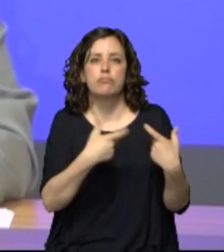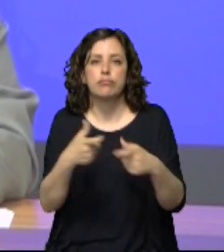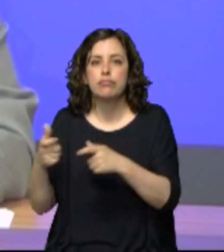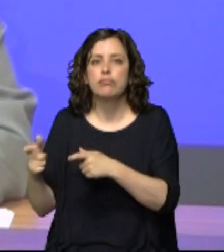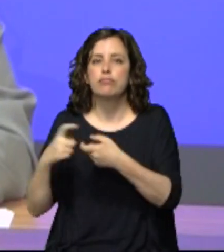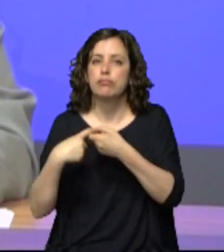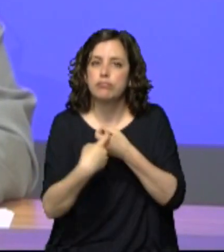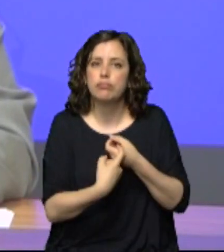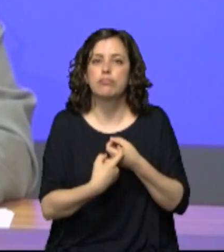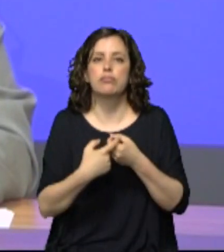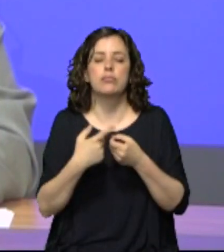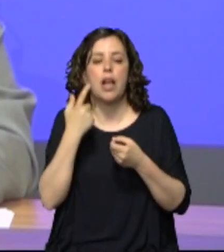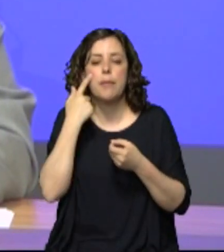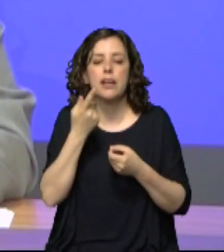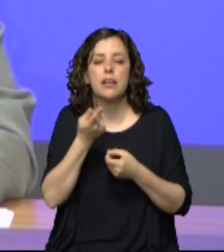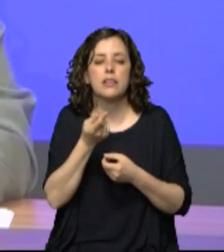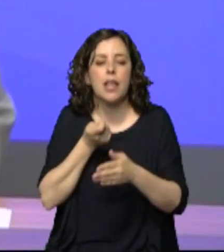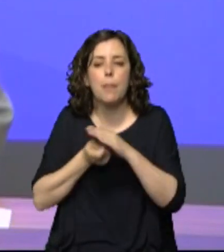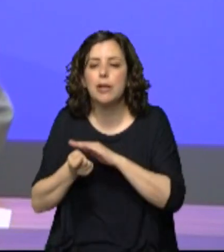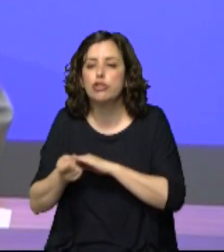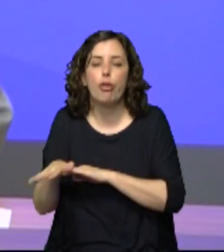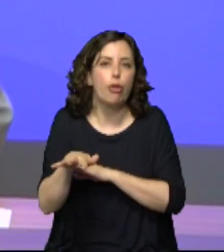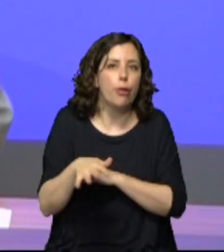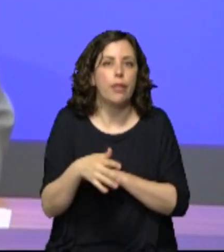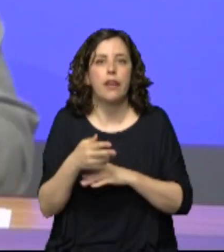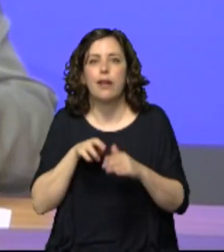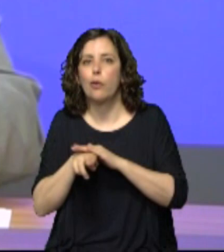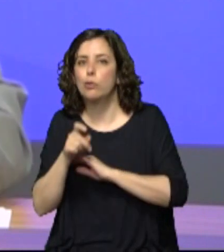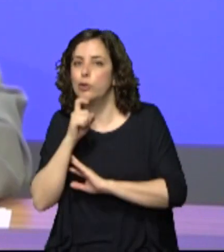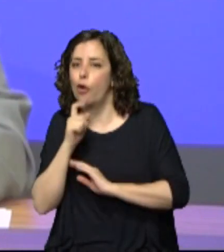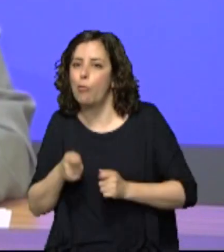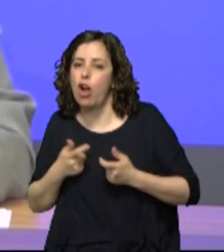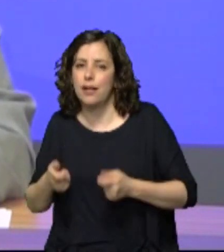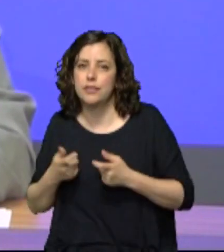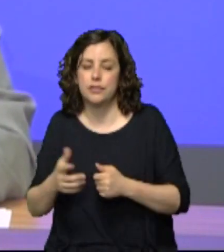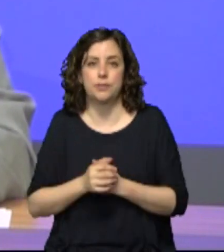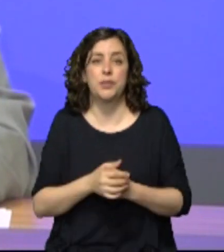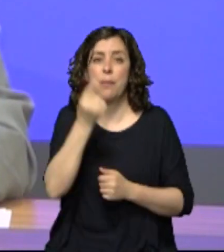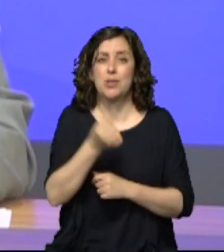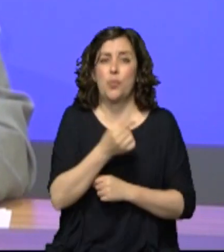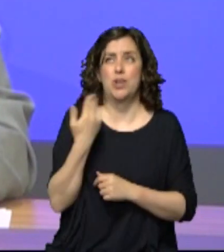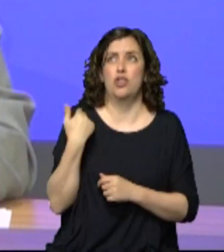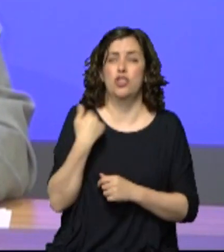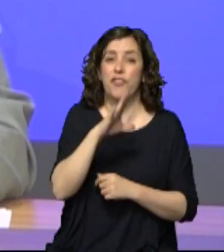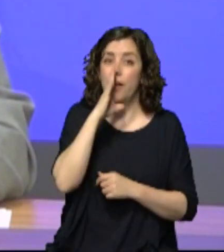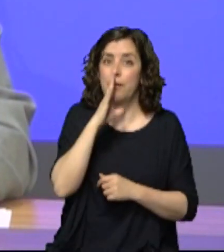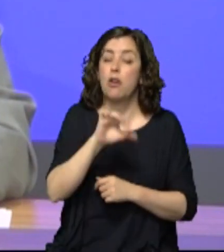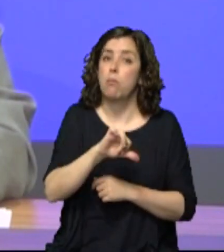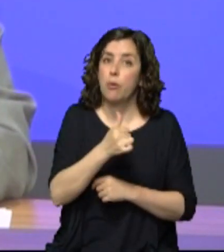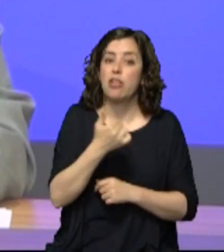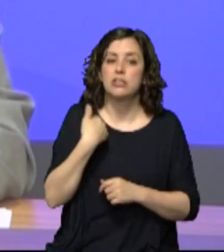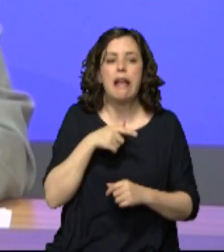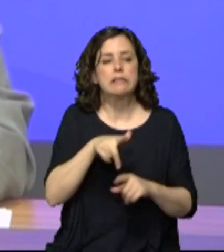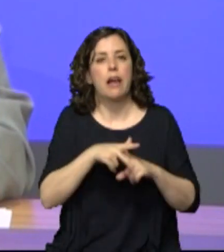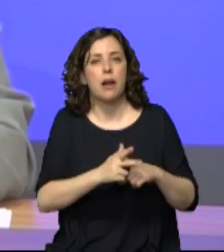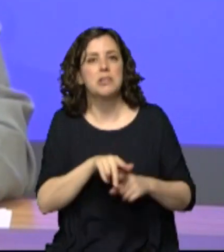reorientar nuestras inversiones y recursos. Los presupuestos aprobados a finales del mes de febrero es una herramienta adecuada, es